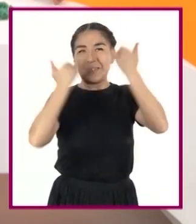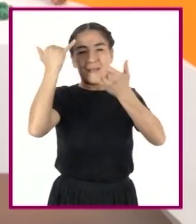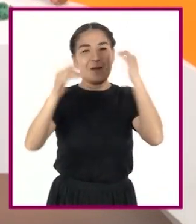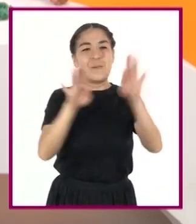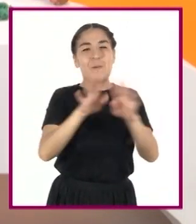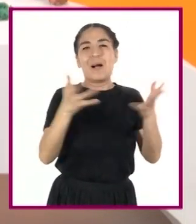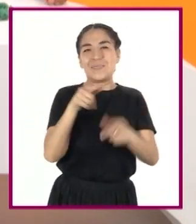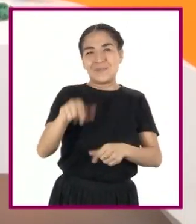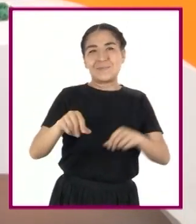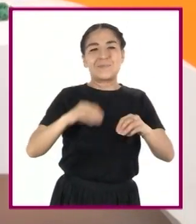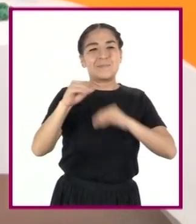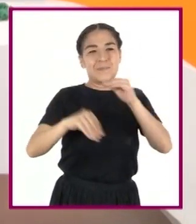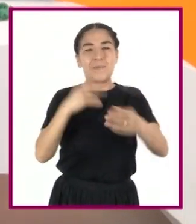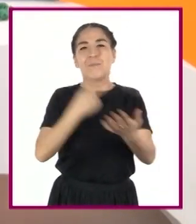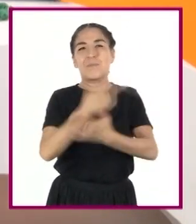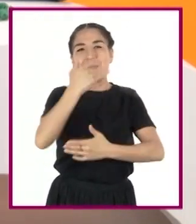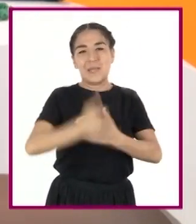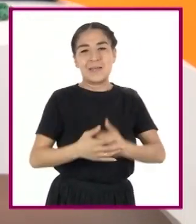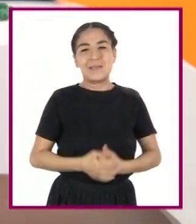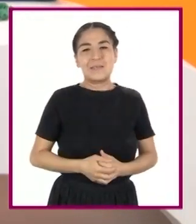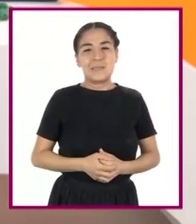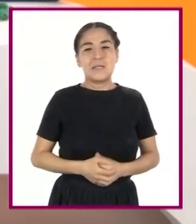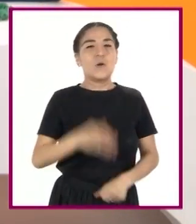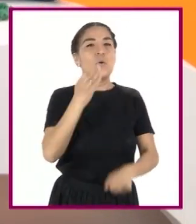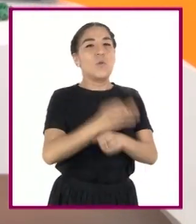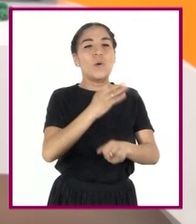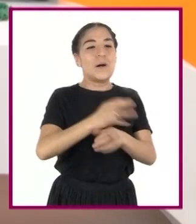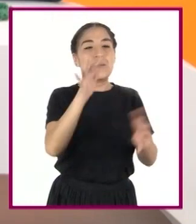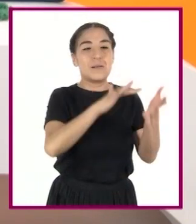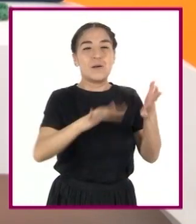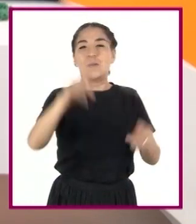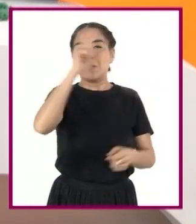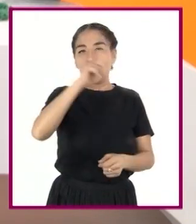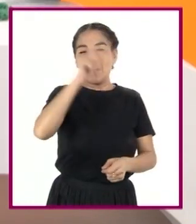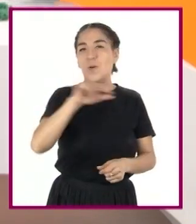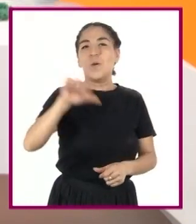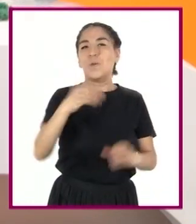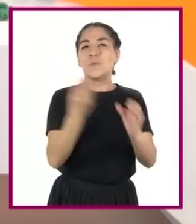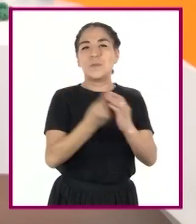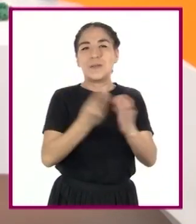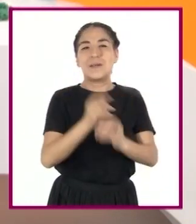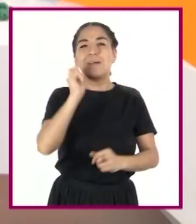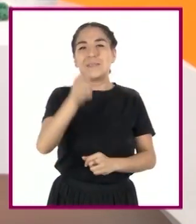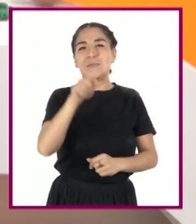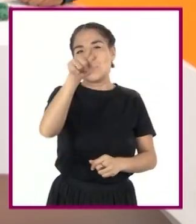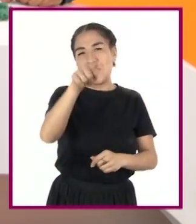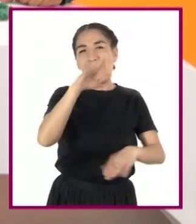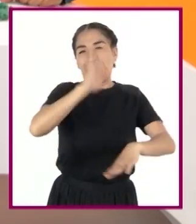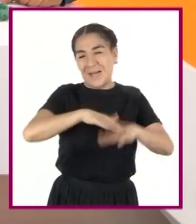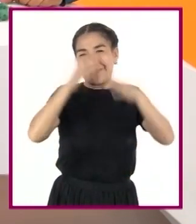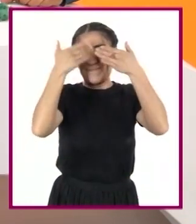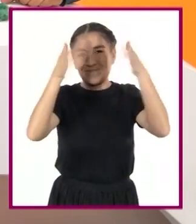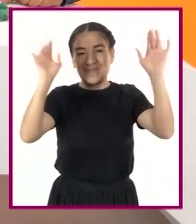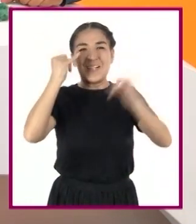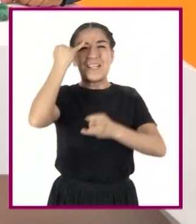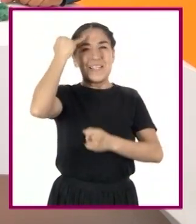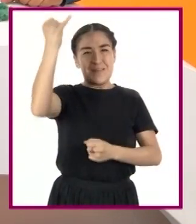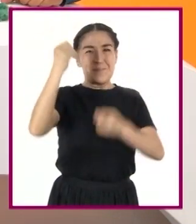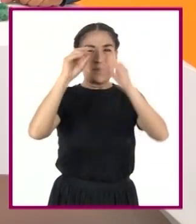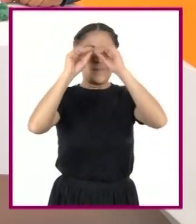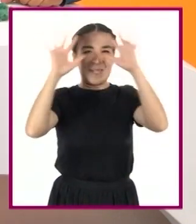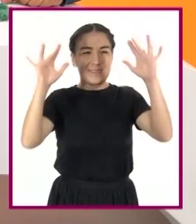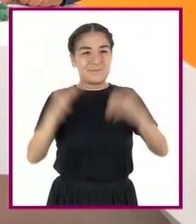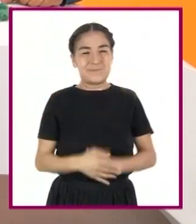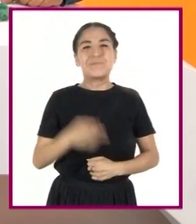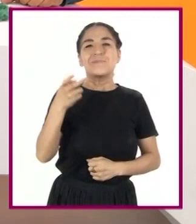realizar este tipo de proyectos. Y la lectura que les sugerimos en esta sesión les despertará la imaginación. Así